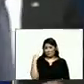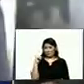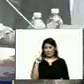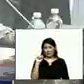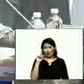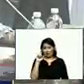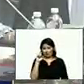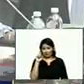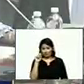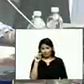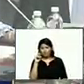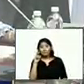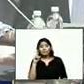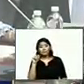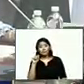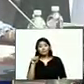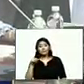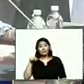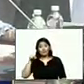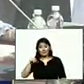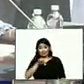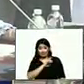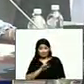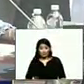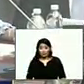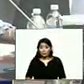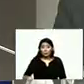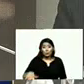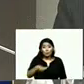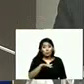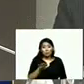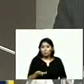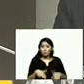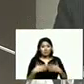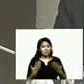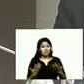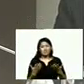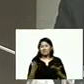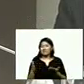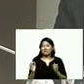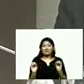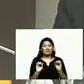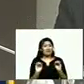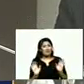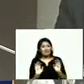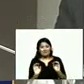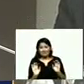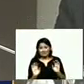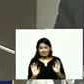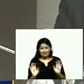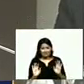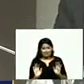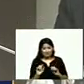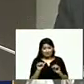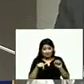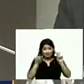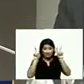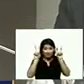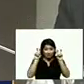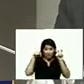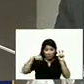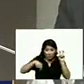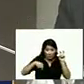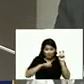dijo que El Salvador no es un tercer país seguro. Que bajo ningún punto este es considerado, nuestro país